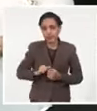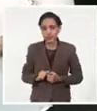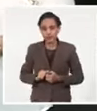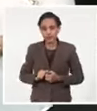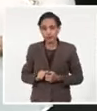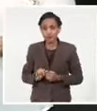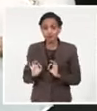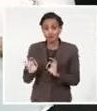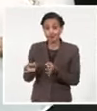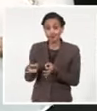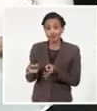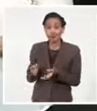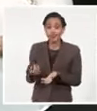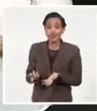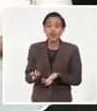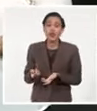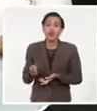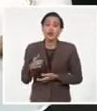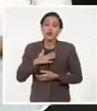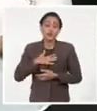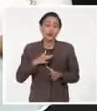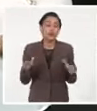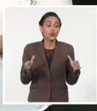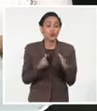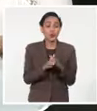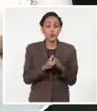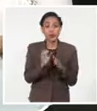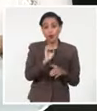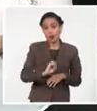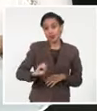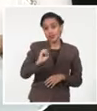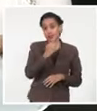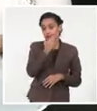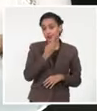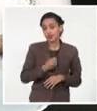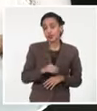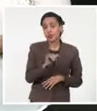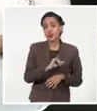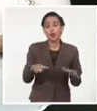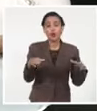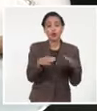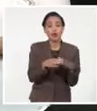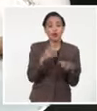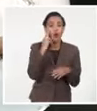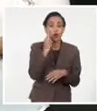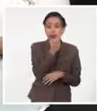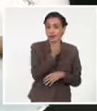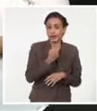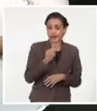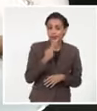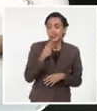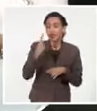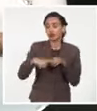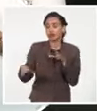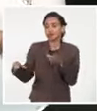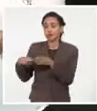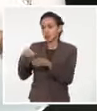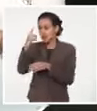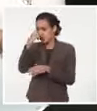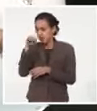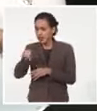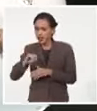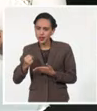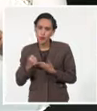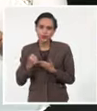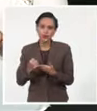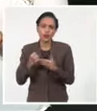nosotros también, nuestros movimientos juveniles, la Brigada José Martí, la HSS, no se quisieron quedar de brazos cruzados y también llegaron a las comunidades y